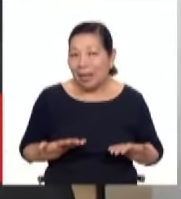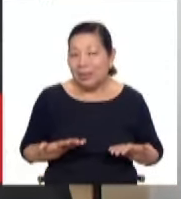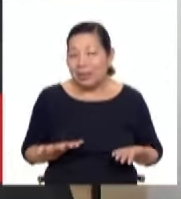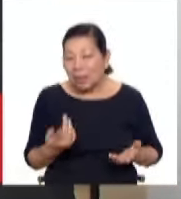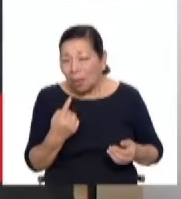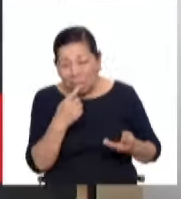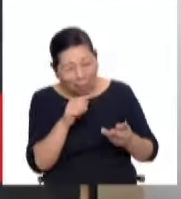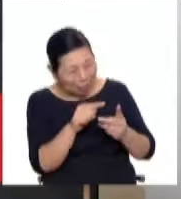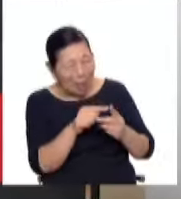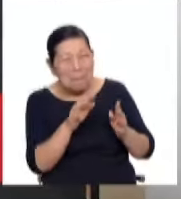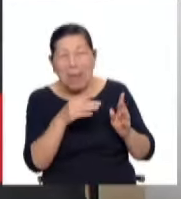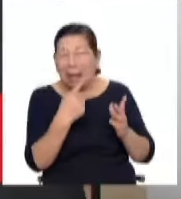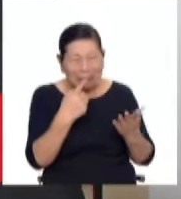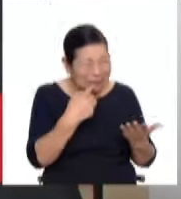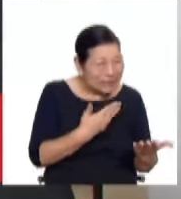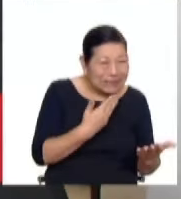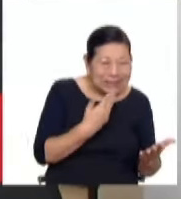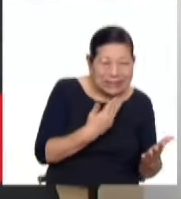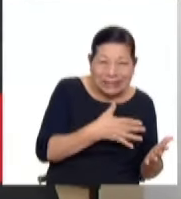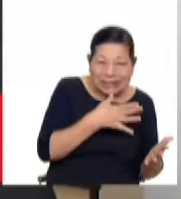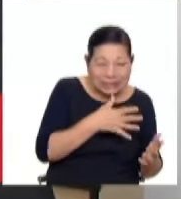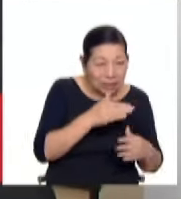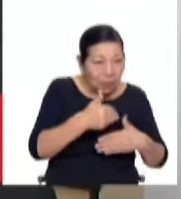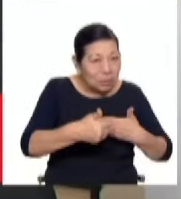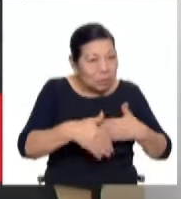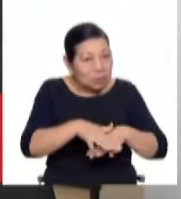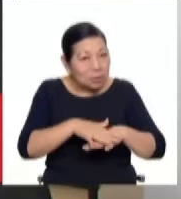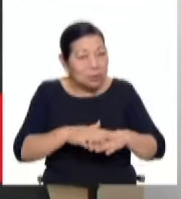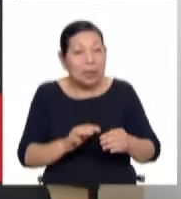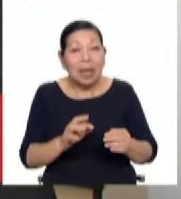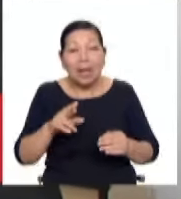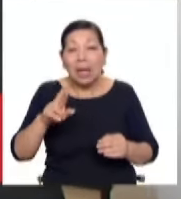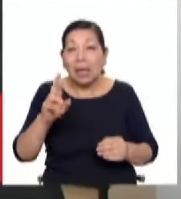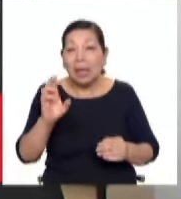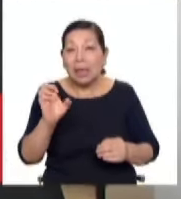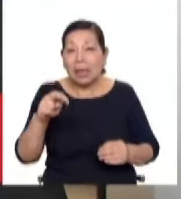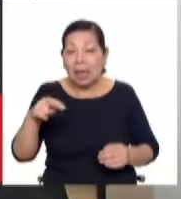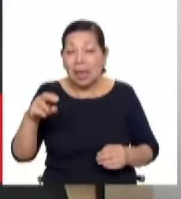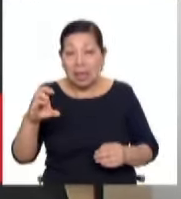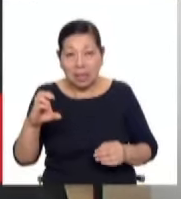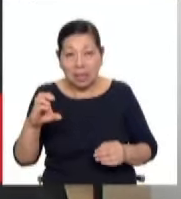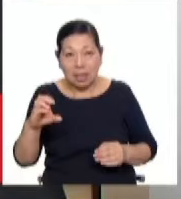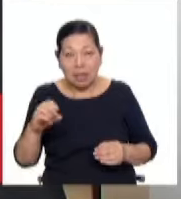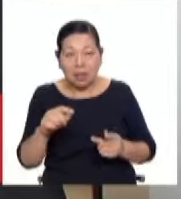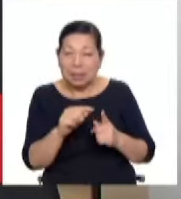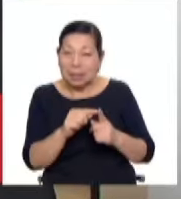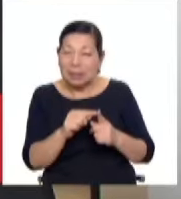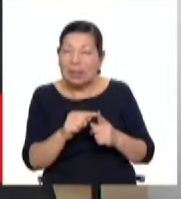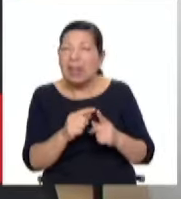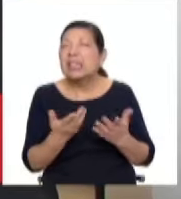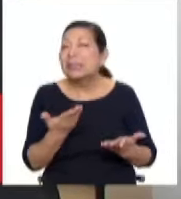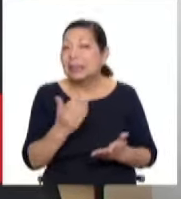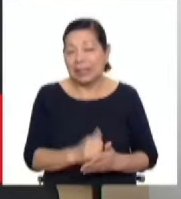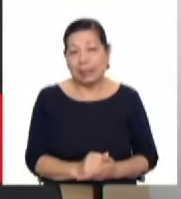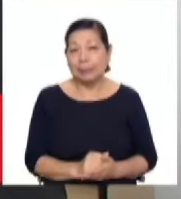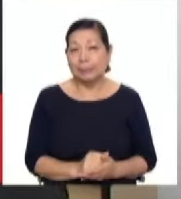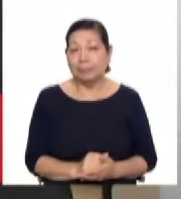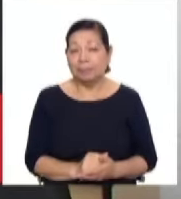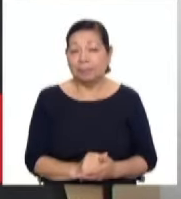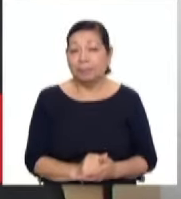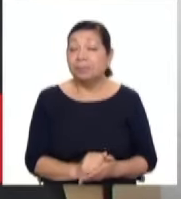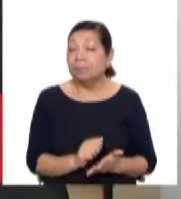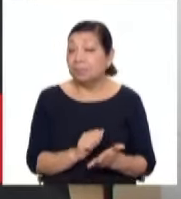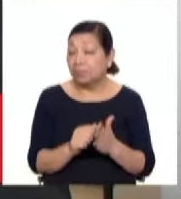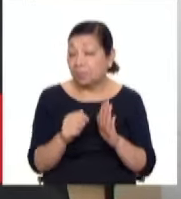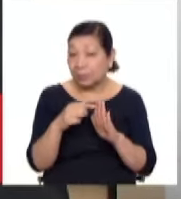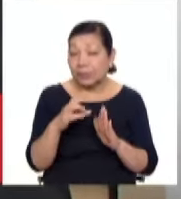lea la huella dactilar, inicia un procedimiento ante RENIEC que se llama procedimiento de huella maltratada. Este procedimiento, que es